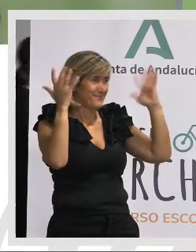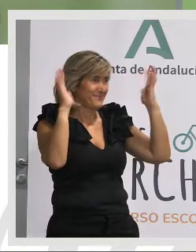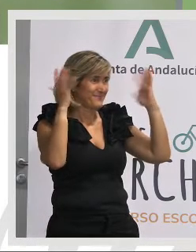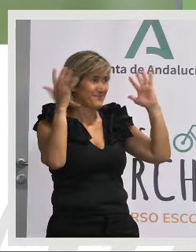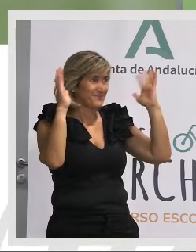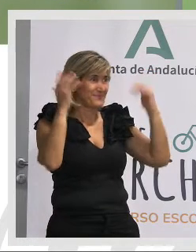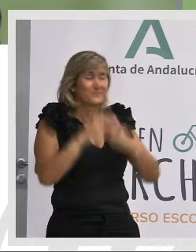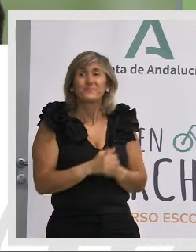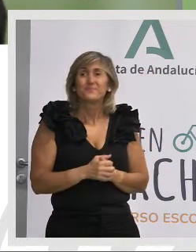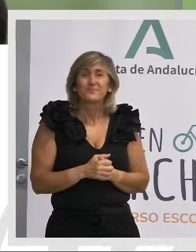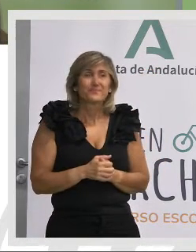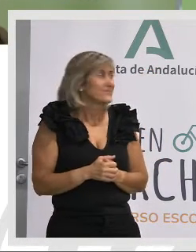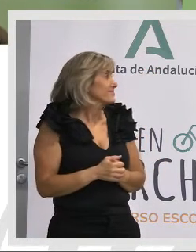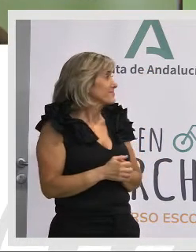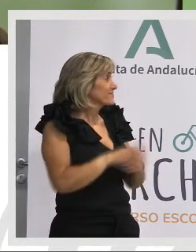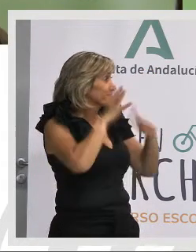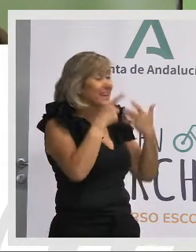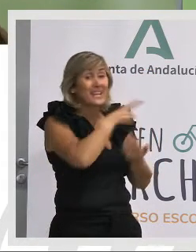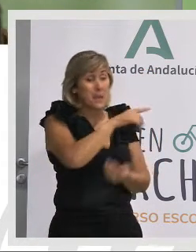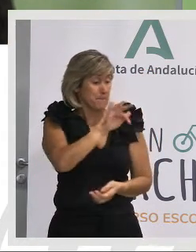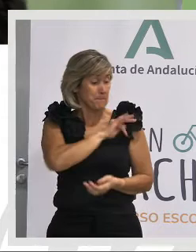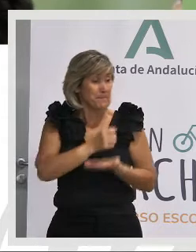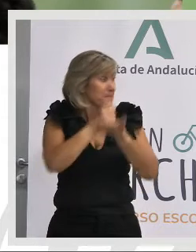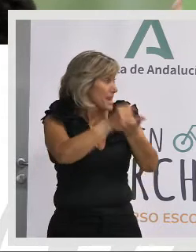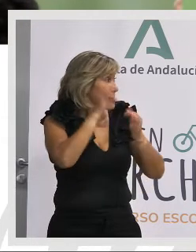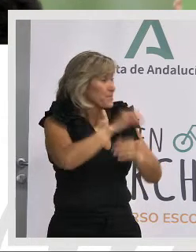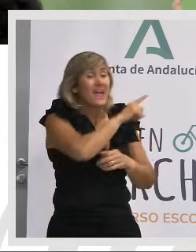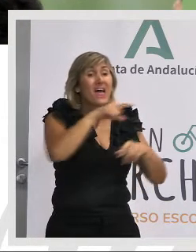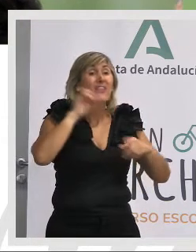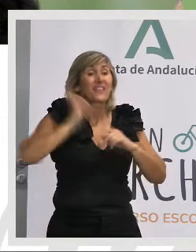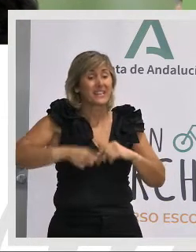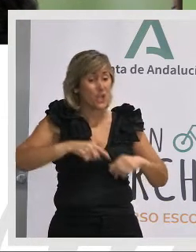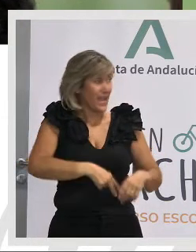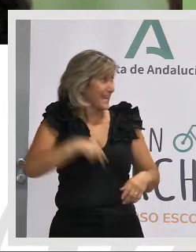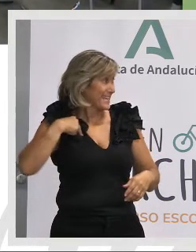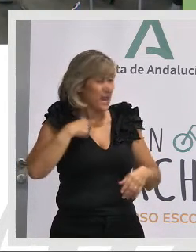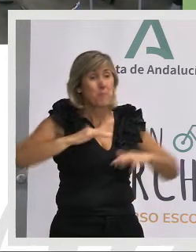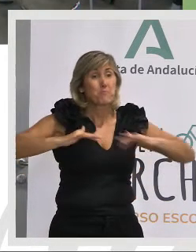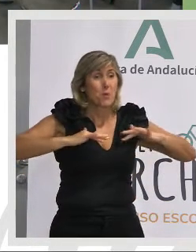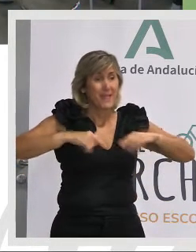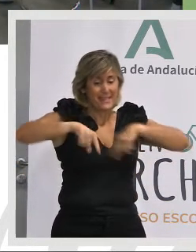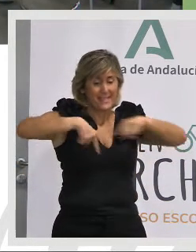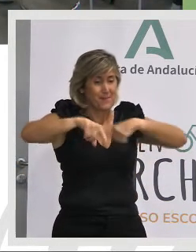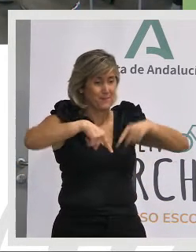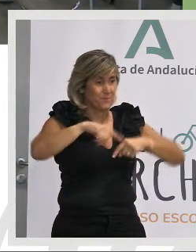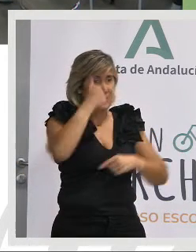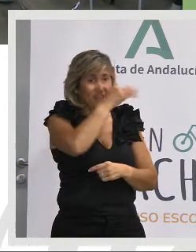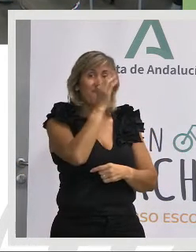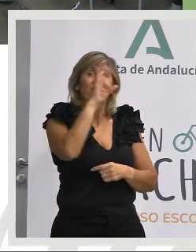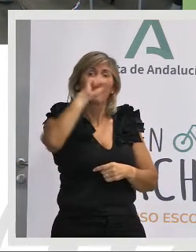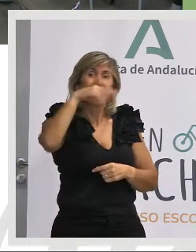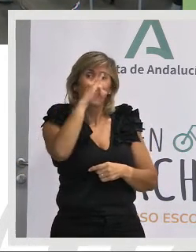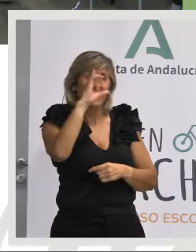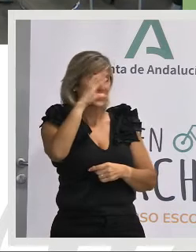Pues se entrega este premio el director general de Movilidad y Transportes, don Felipe Arias, y lo recogen